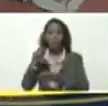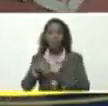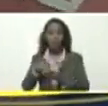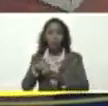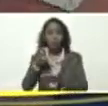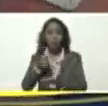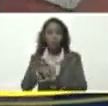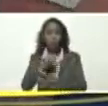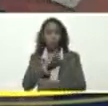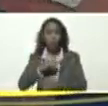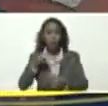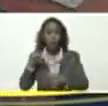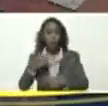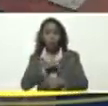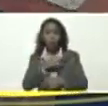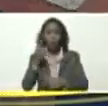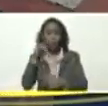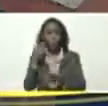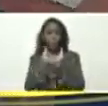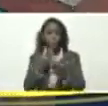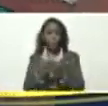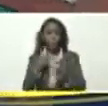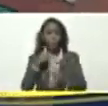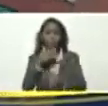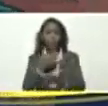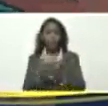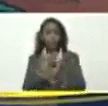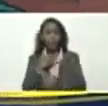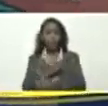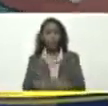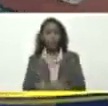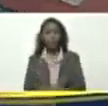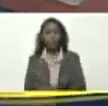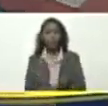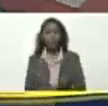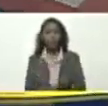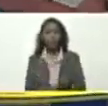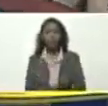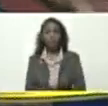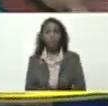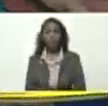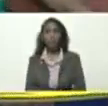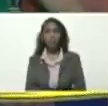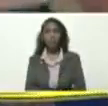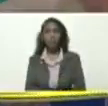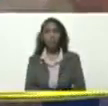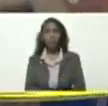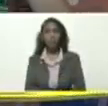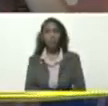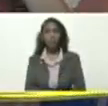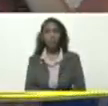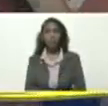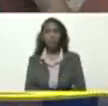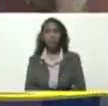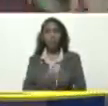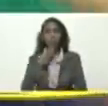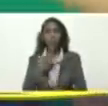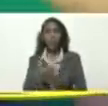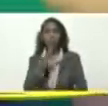que el propio Moisés le enviara su testimonio y su mensaje de agradecimiento. Gracias, gobernador. Señor